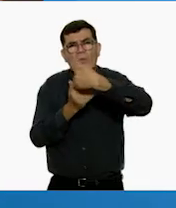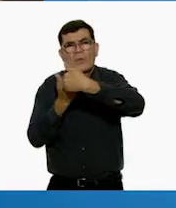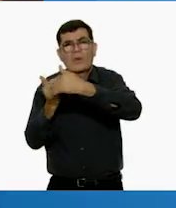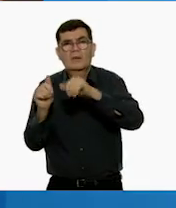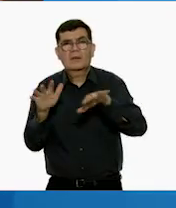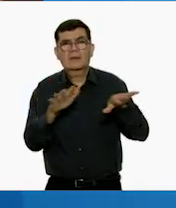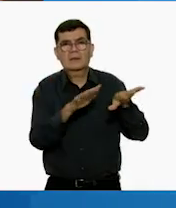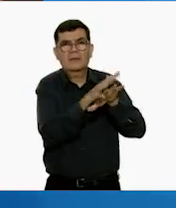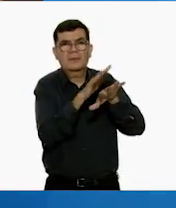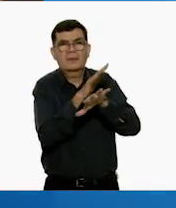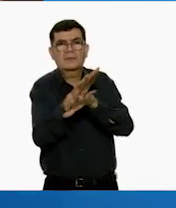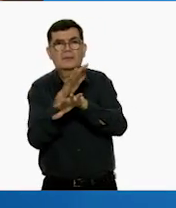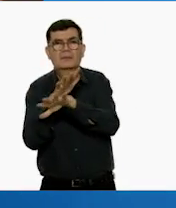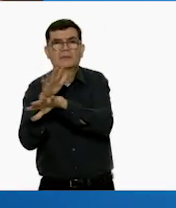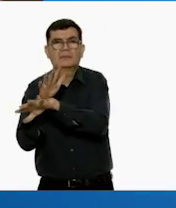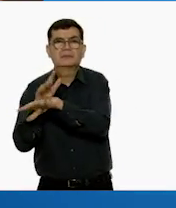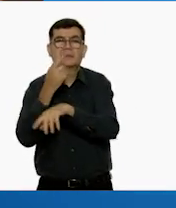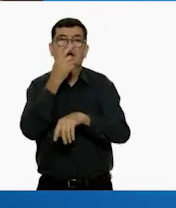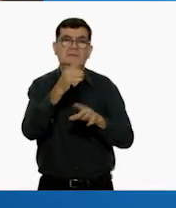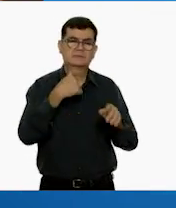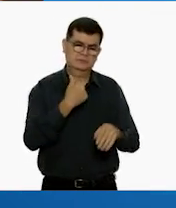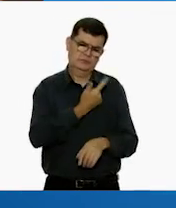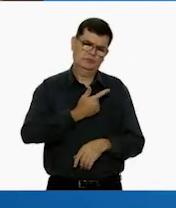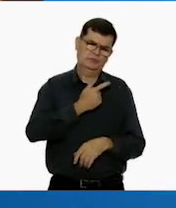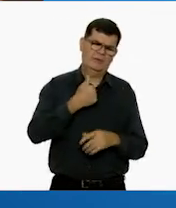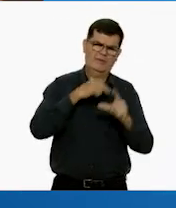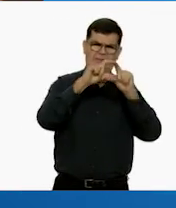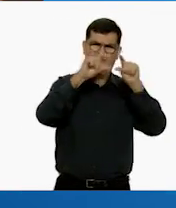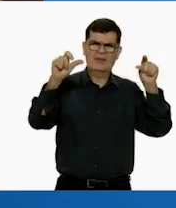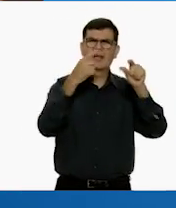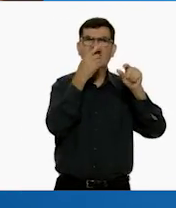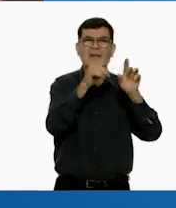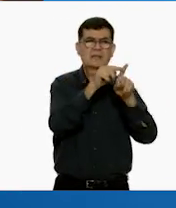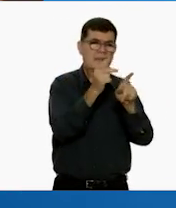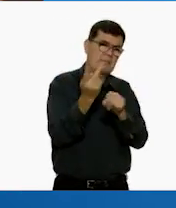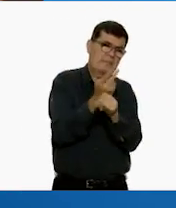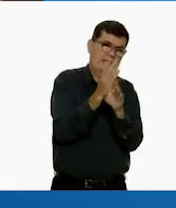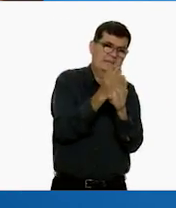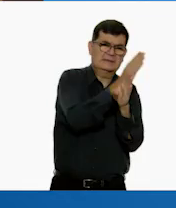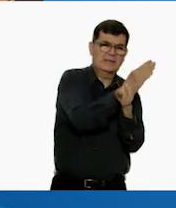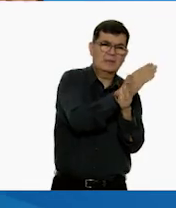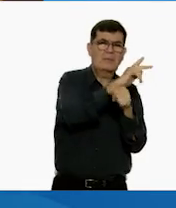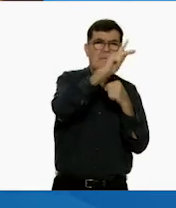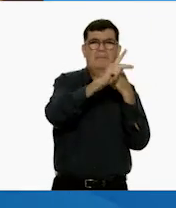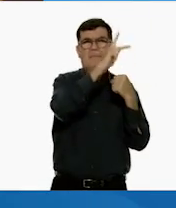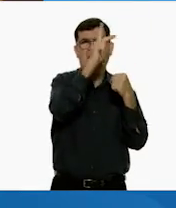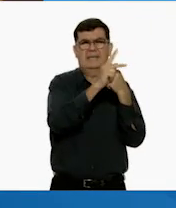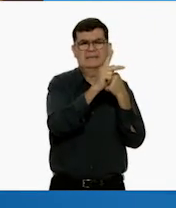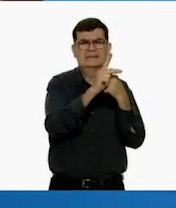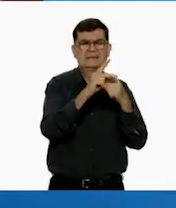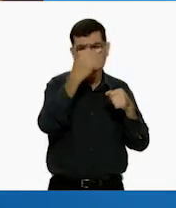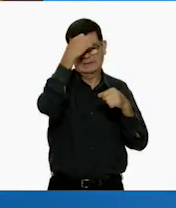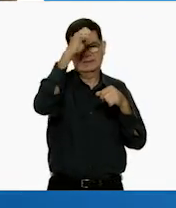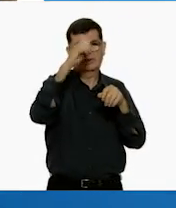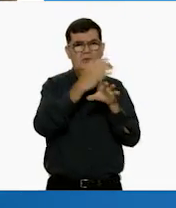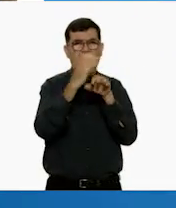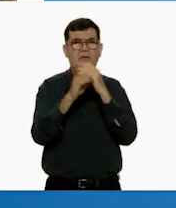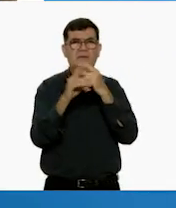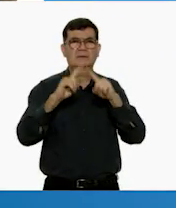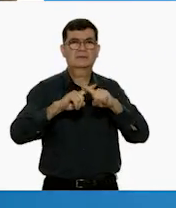cambiando. Hay una frase famosa que a mí me gusta mucho recordar, que es que el pasado es un país extraño en que las cosas se hacían distintas.